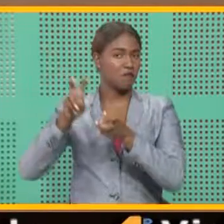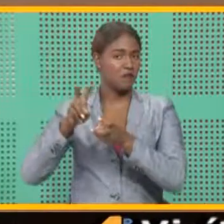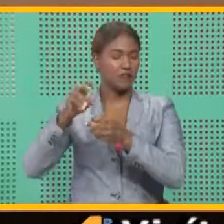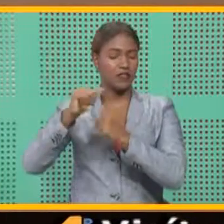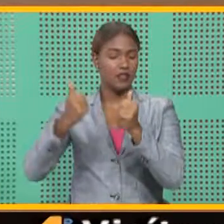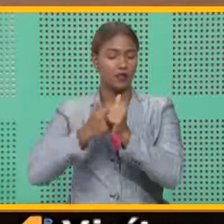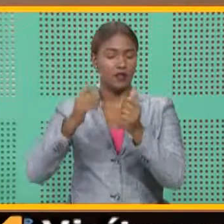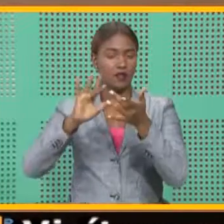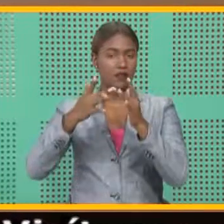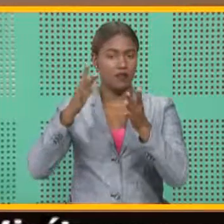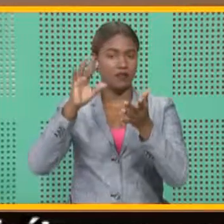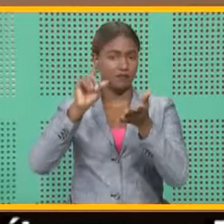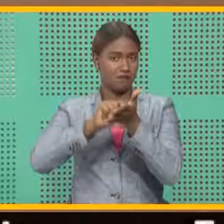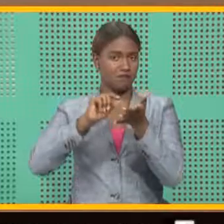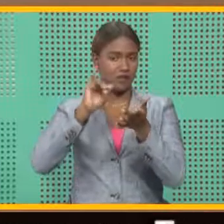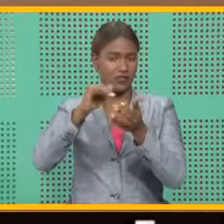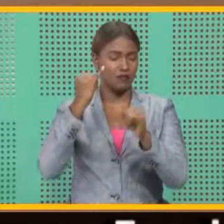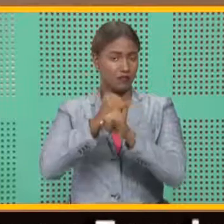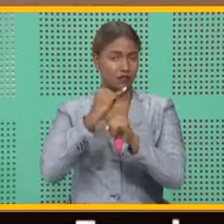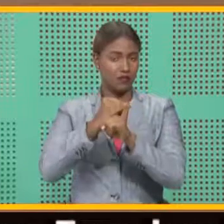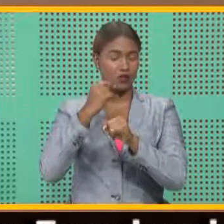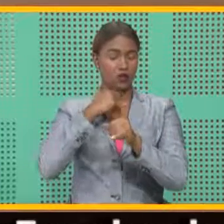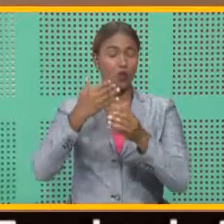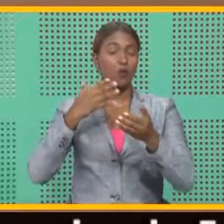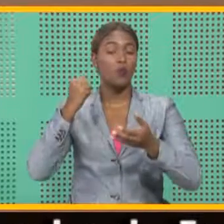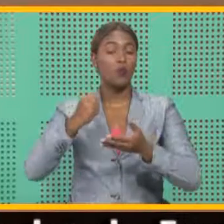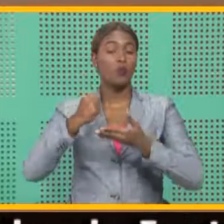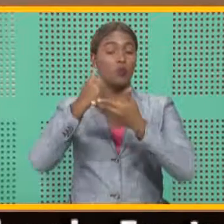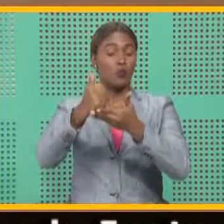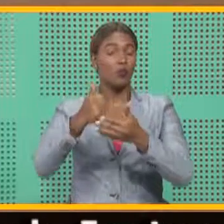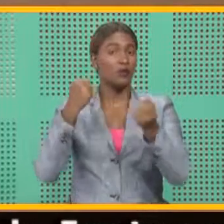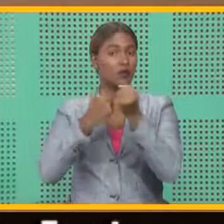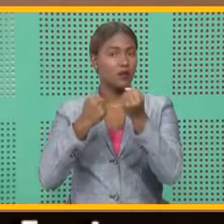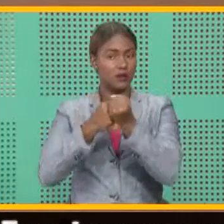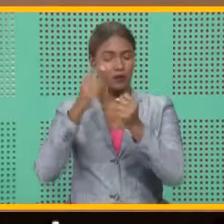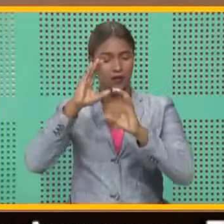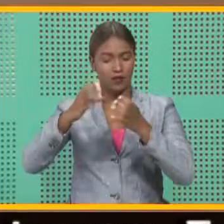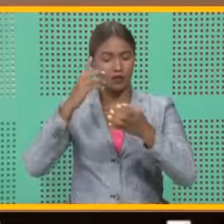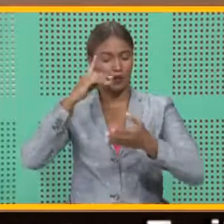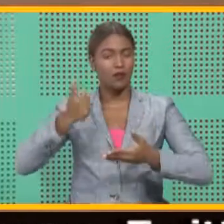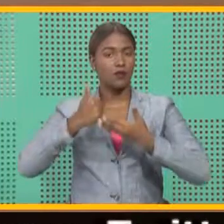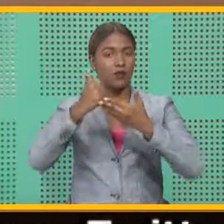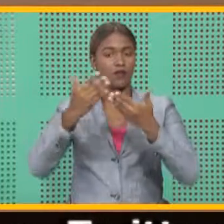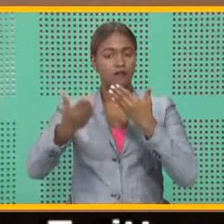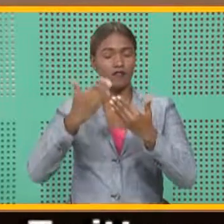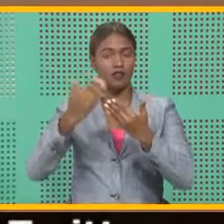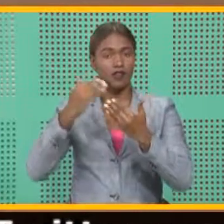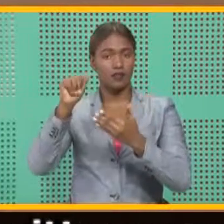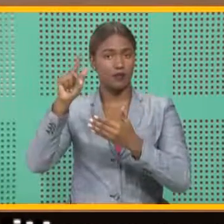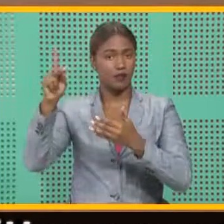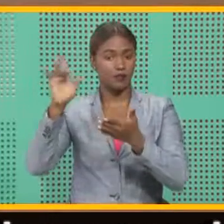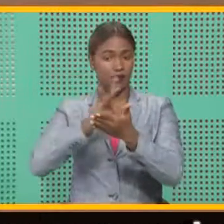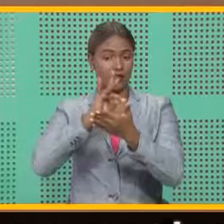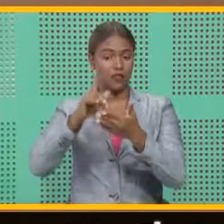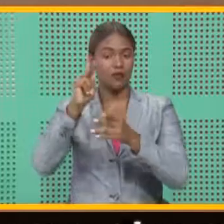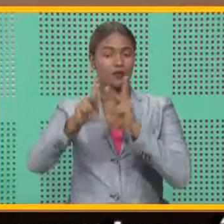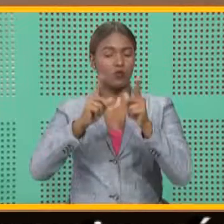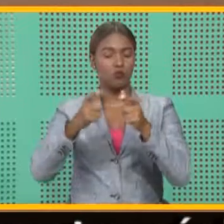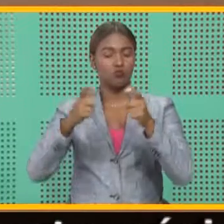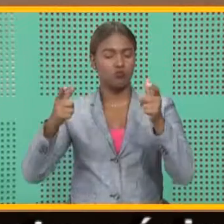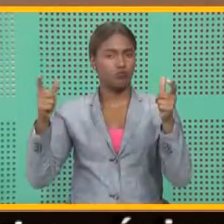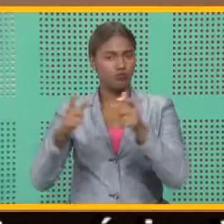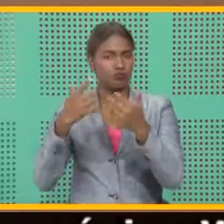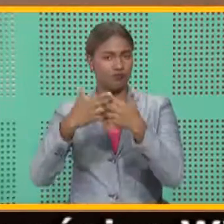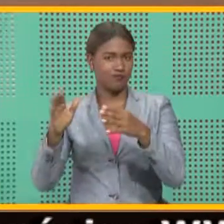de la página web de la institución. La Fundación trabaja con los centros MIPYMES para facilitar las aplicaciones digitales a los micro, pequeños y